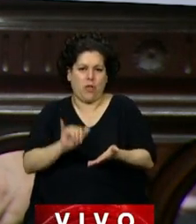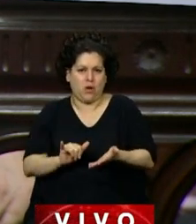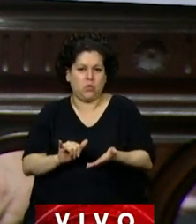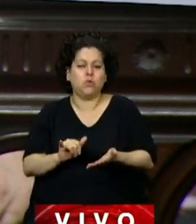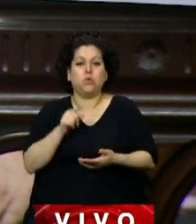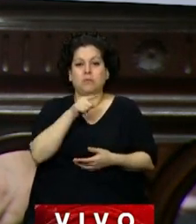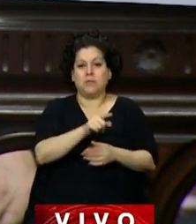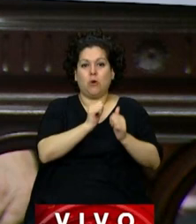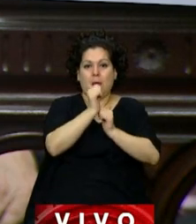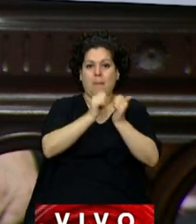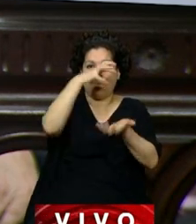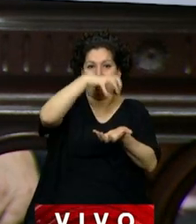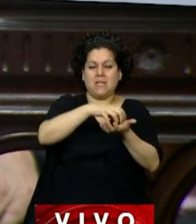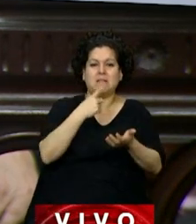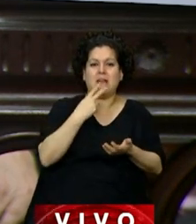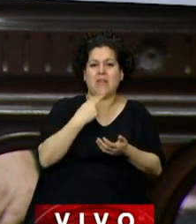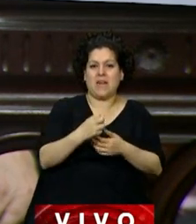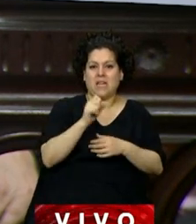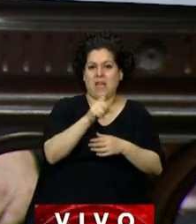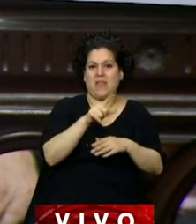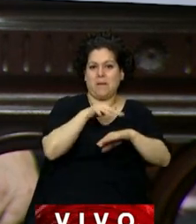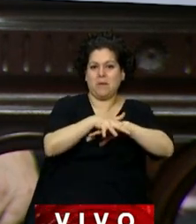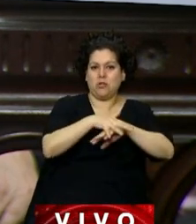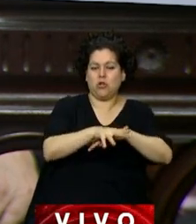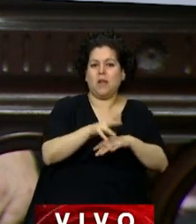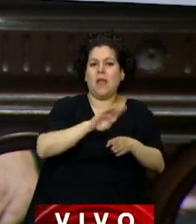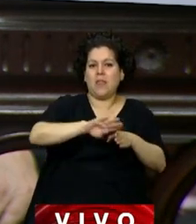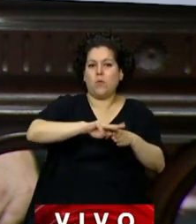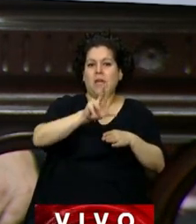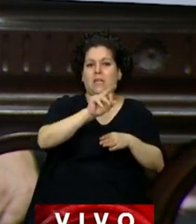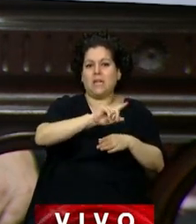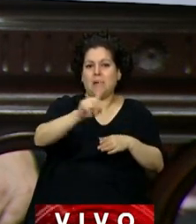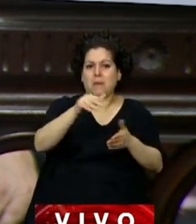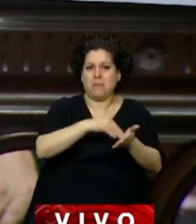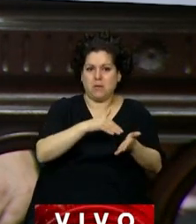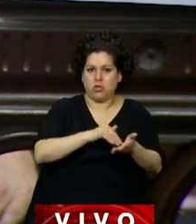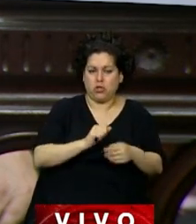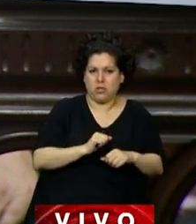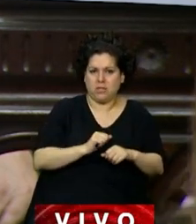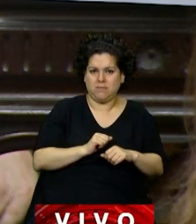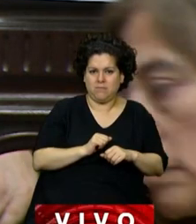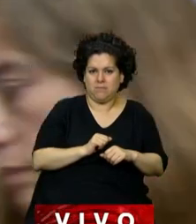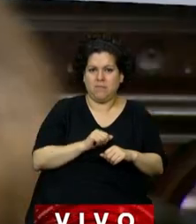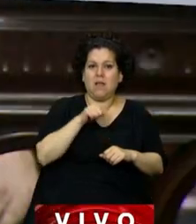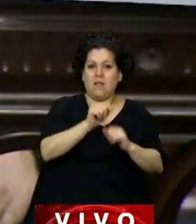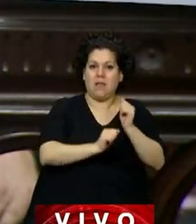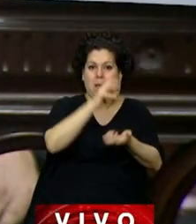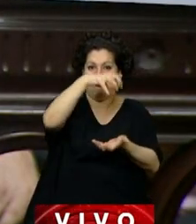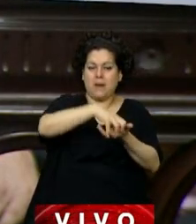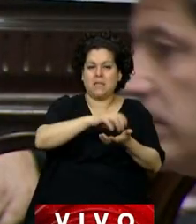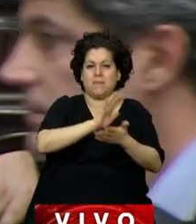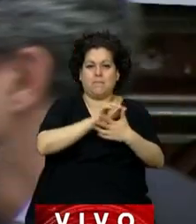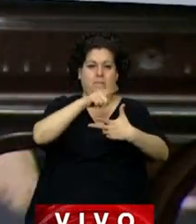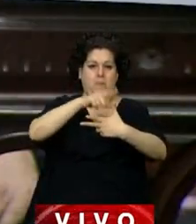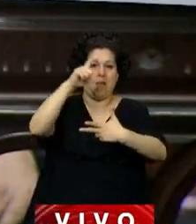empresa distribuidora de energía de la provincia de Misiones debe 30 mil millones. Es la tercera que más debe después de